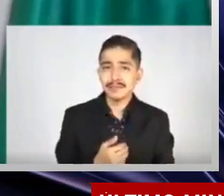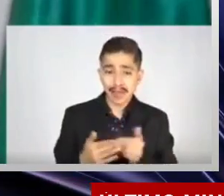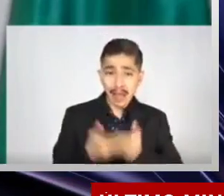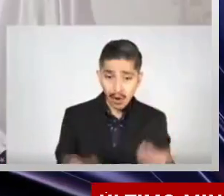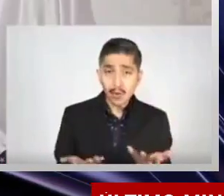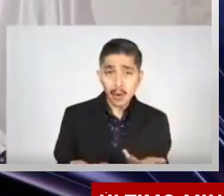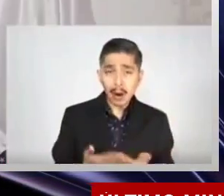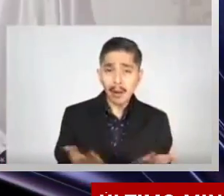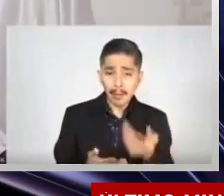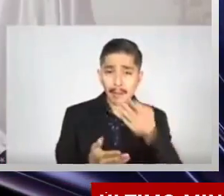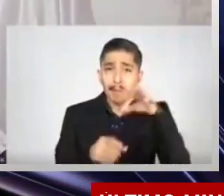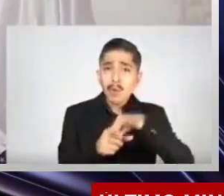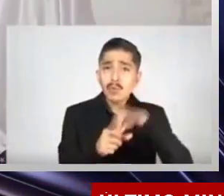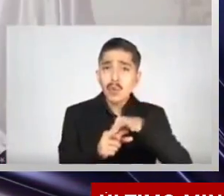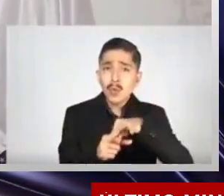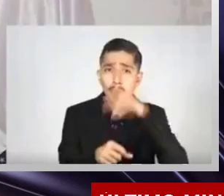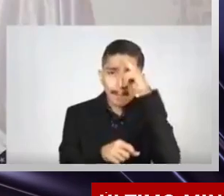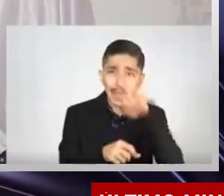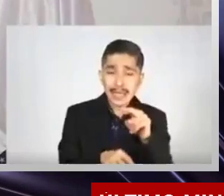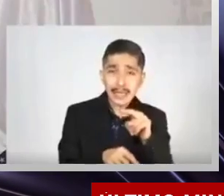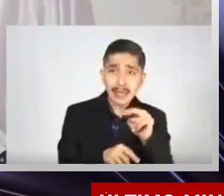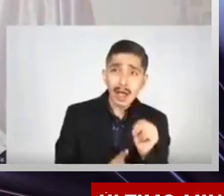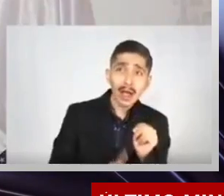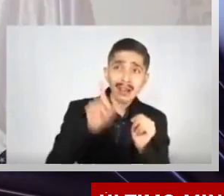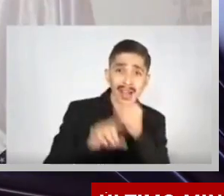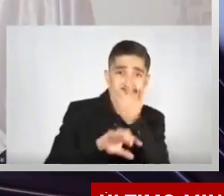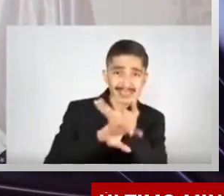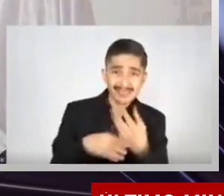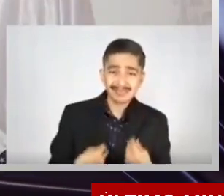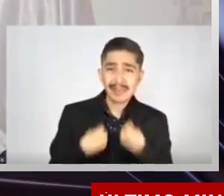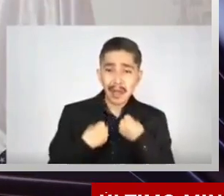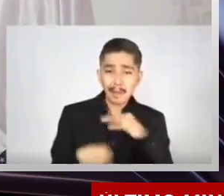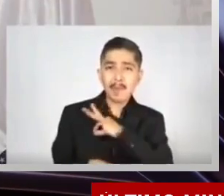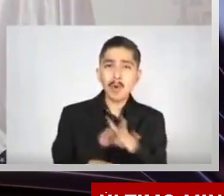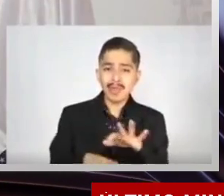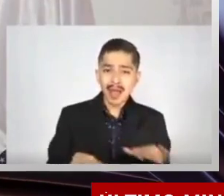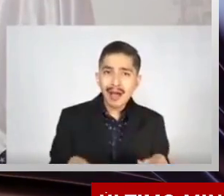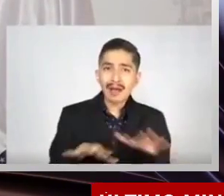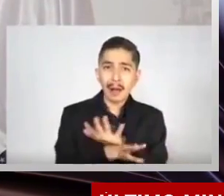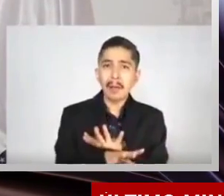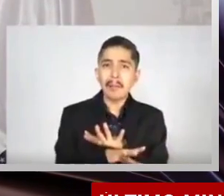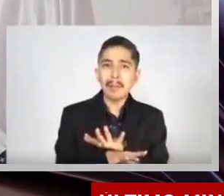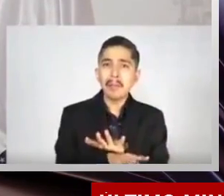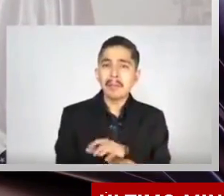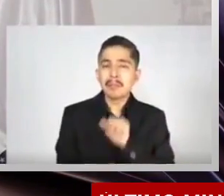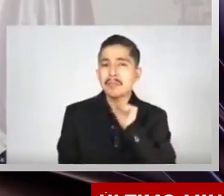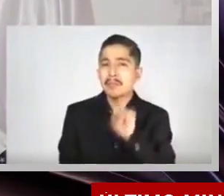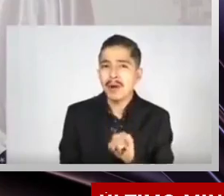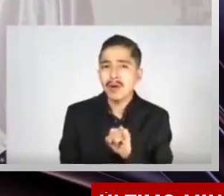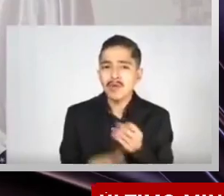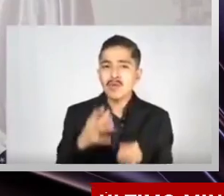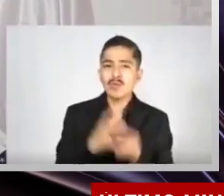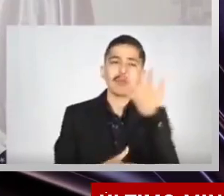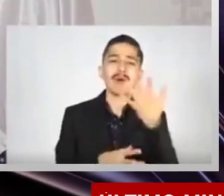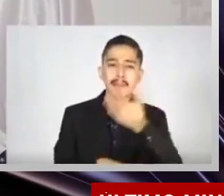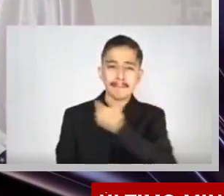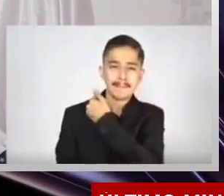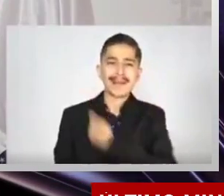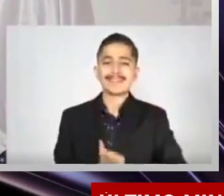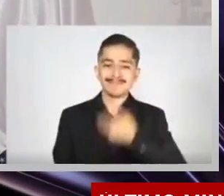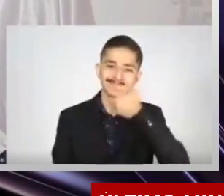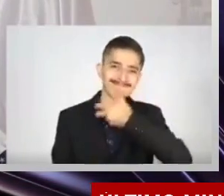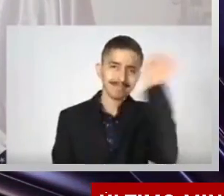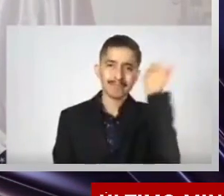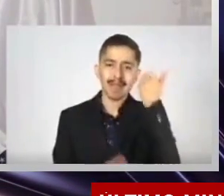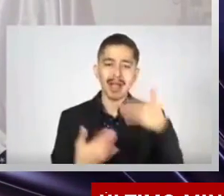para ese cambio en esta ocasión los votos mexicanos en eeuu pueden darle sentido al cambio necesario y